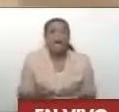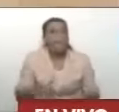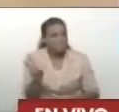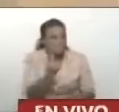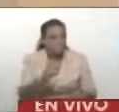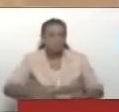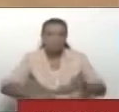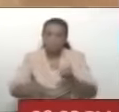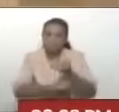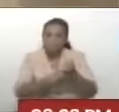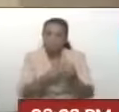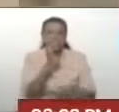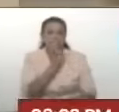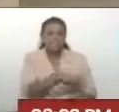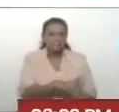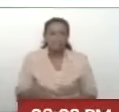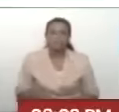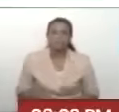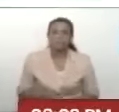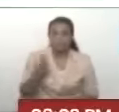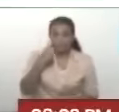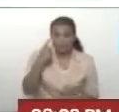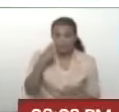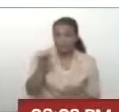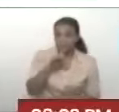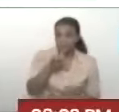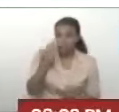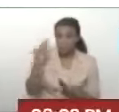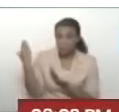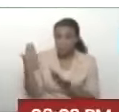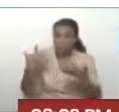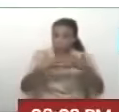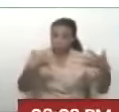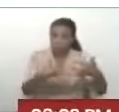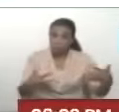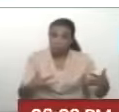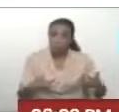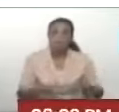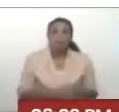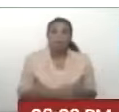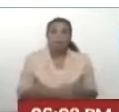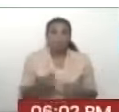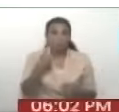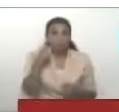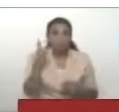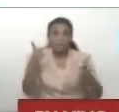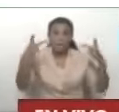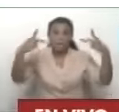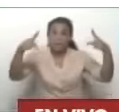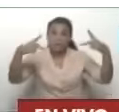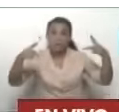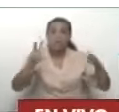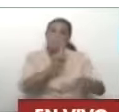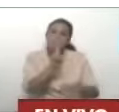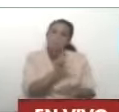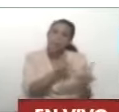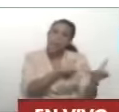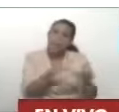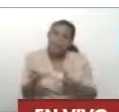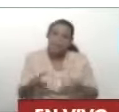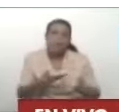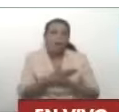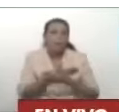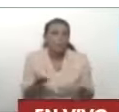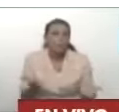Venezuela. Vamos a leer parte de esa noticia presentada por Prensa Latina, que el titular es: Venezuela lista para brindar apoyo a Chile ante